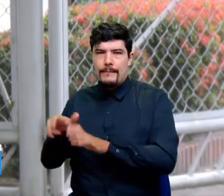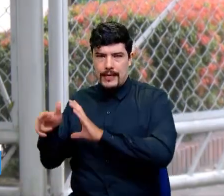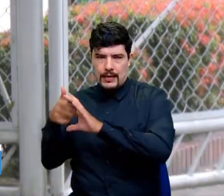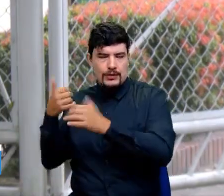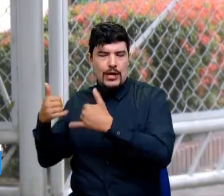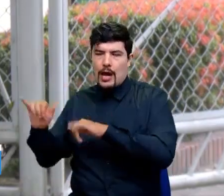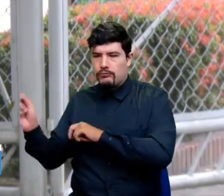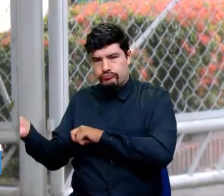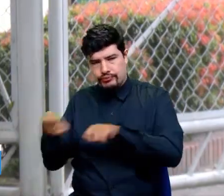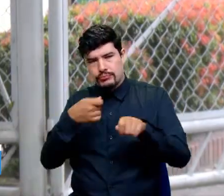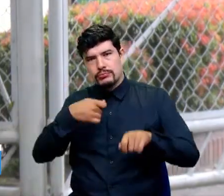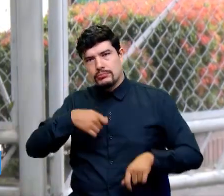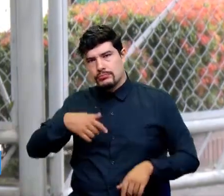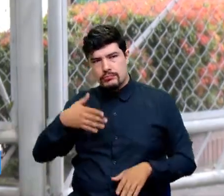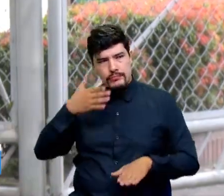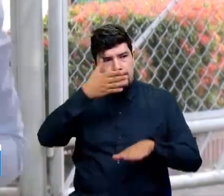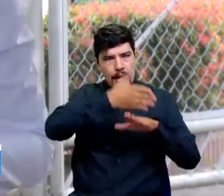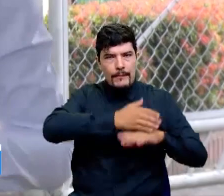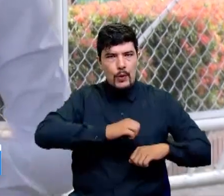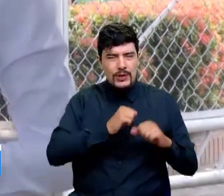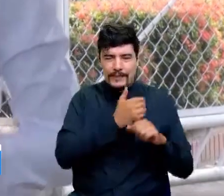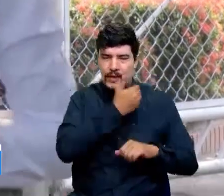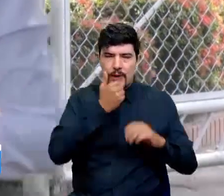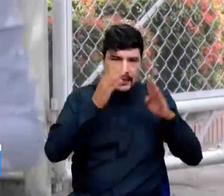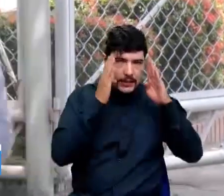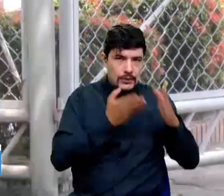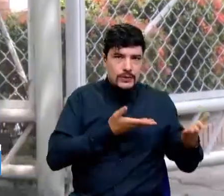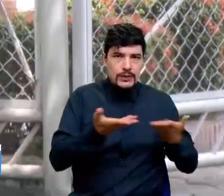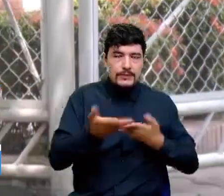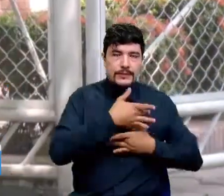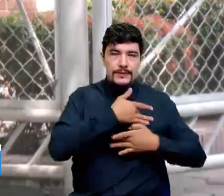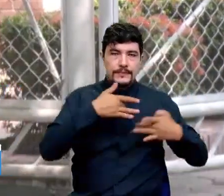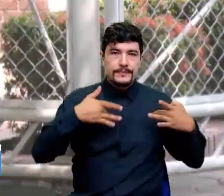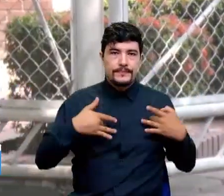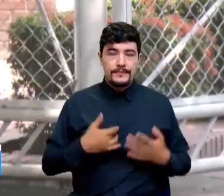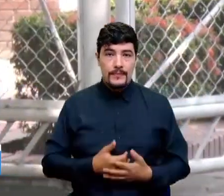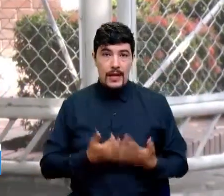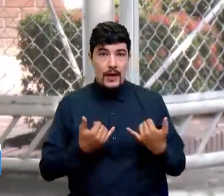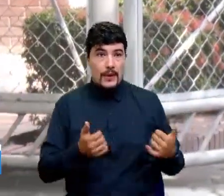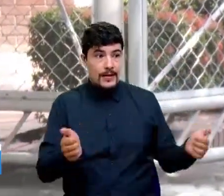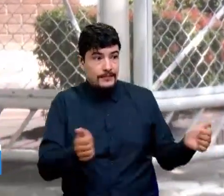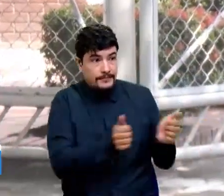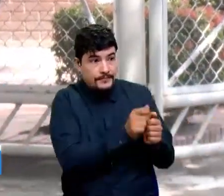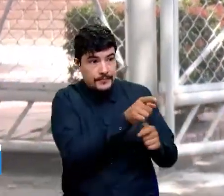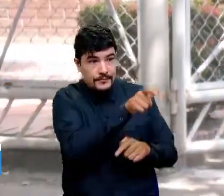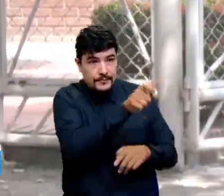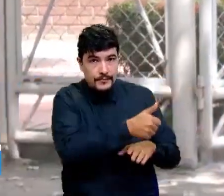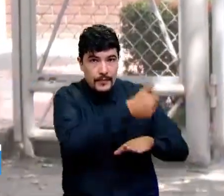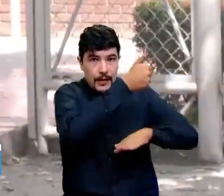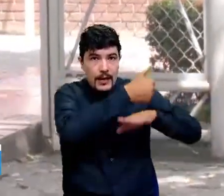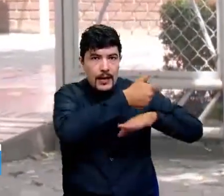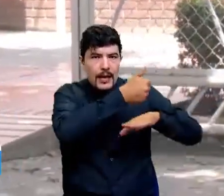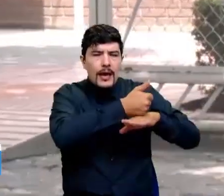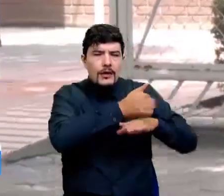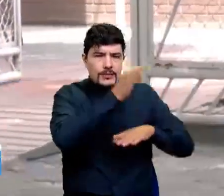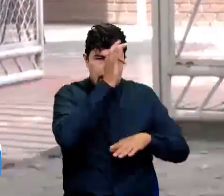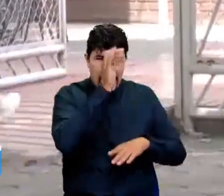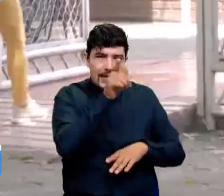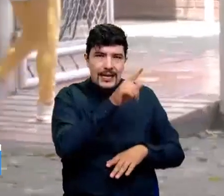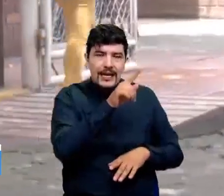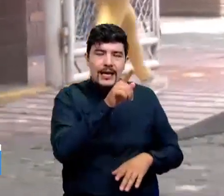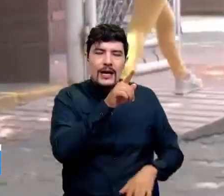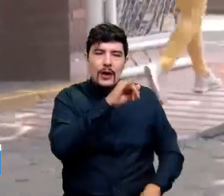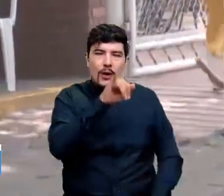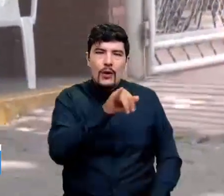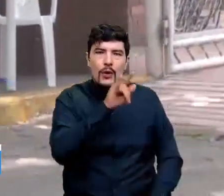este momento también con el señor Wilmer Ospina. Él es el gerente del Hospital Juan Luis Londoño del municipio del Zulia. Señor